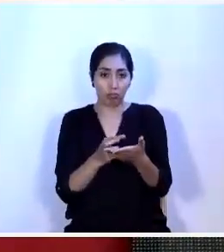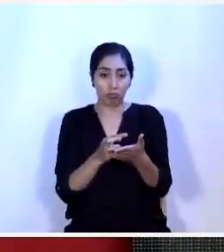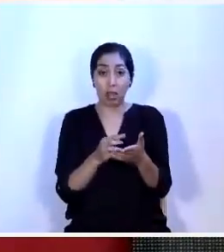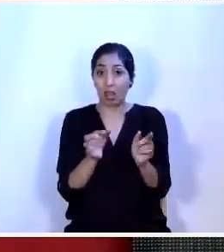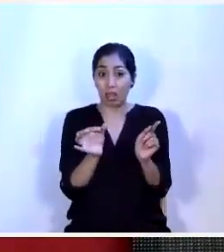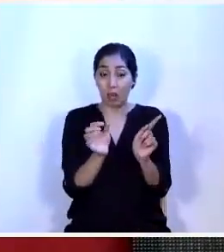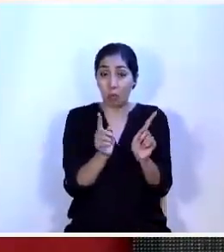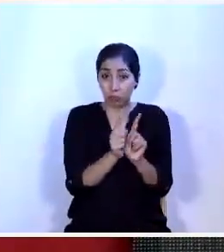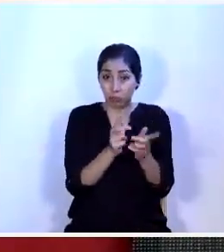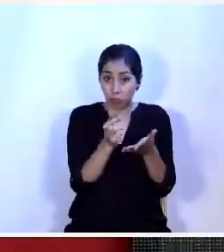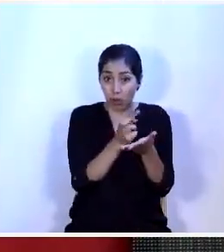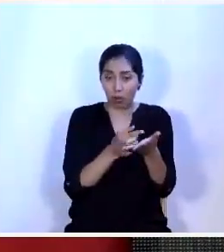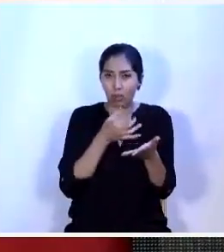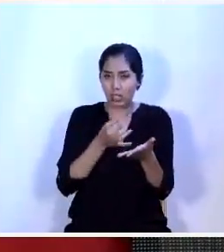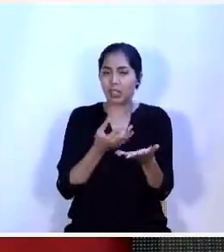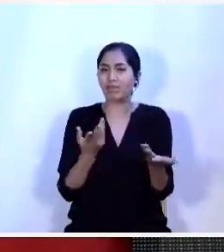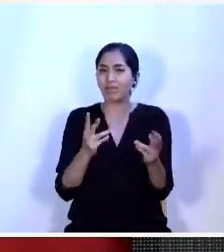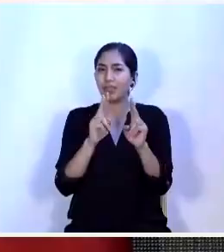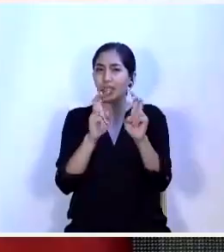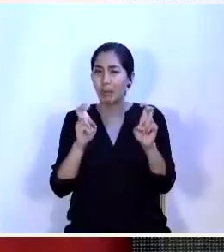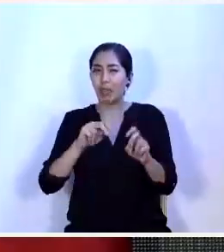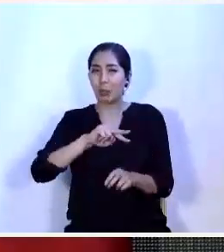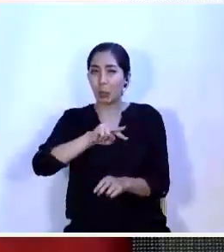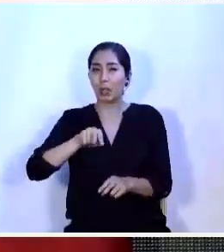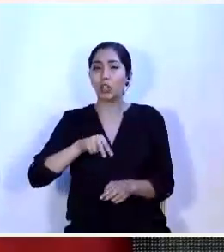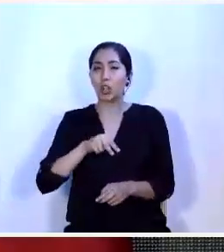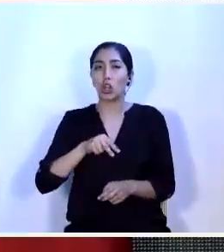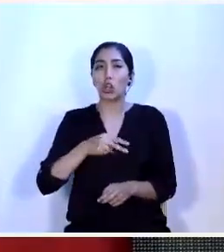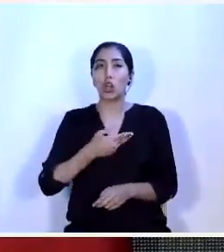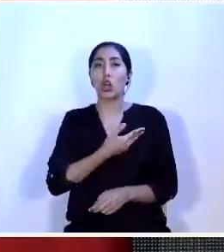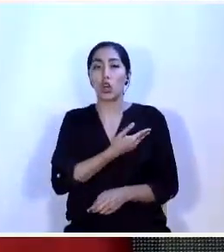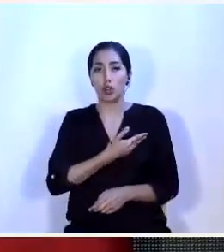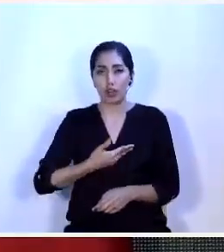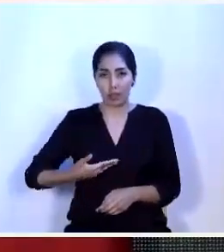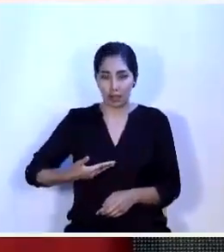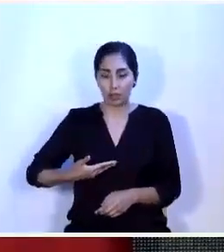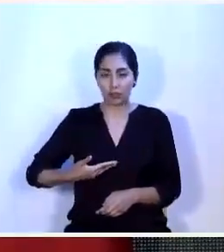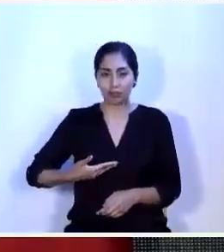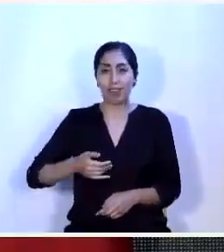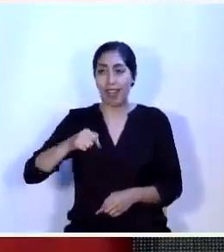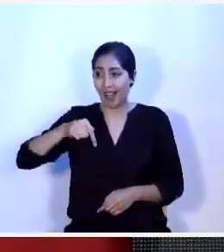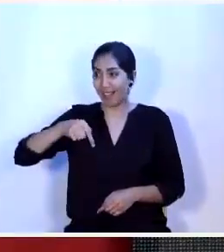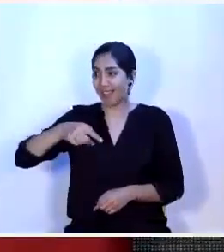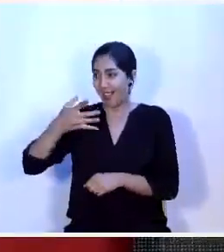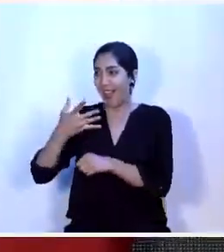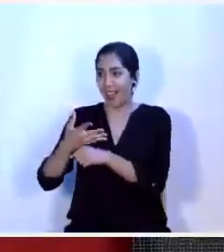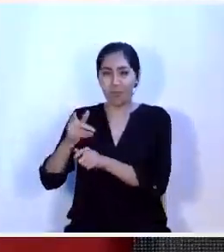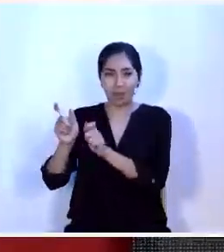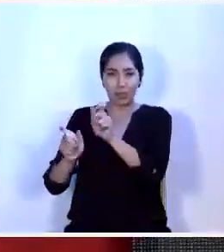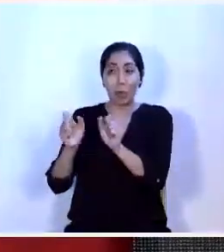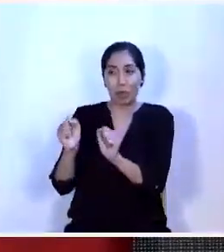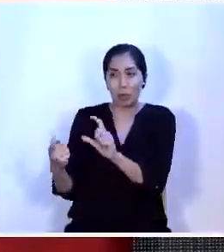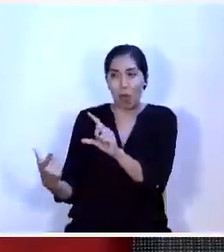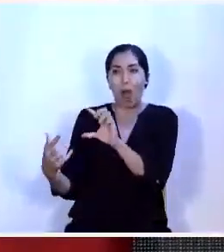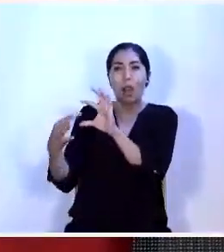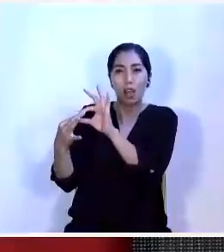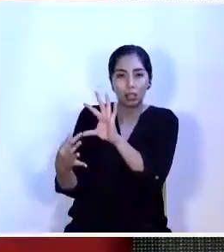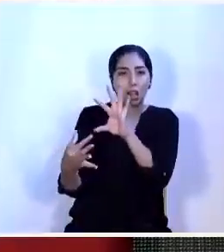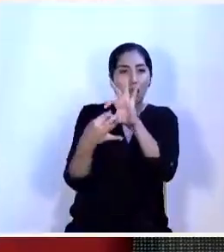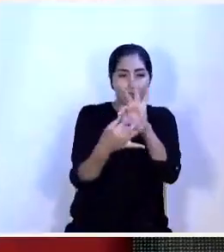durante nuestro gobierno y en lo que no me cabe ninguna duda de que acá vamos a encontrar aliados y alianzas para poder enfrentar lo que es la